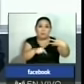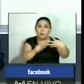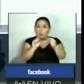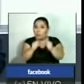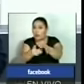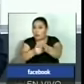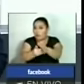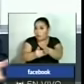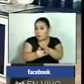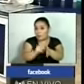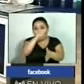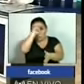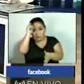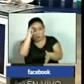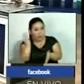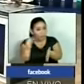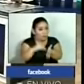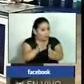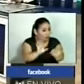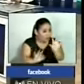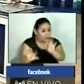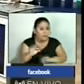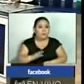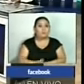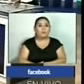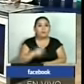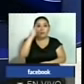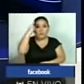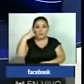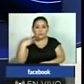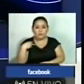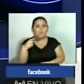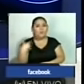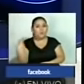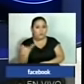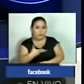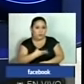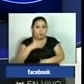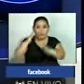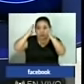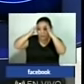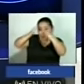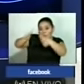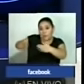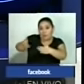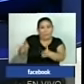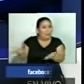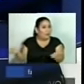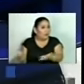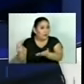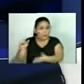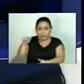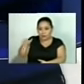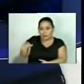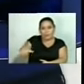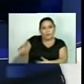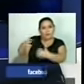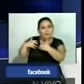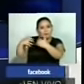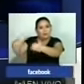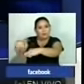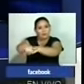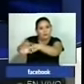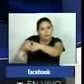actividad económica en el país. Así es, por supuesto que nosotros vamos a estar pendientes de lo que suceda en la Asamblea Legislativa